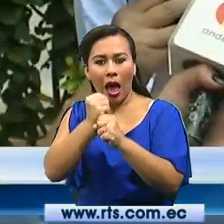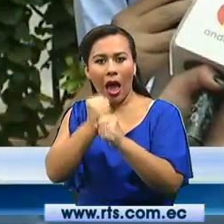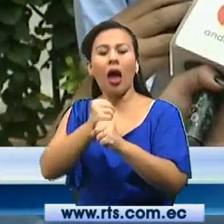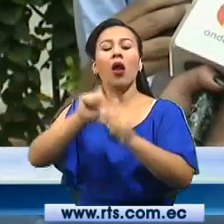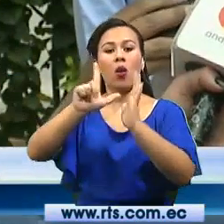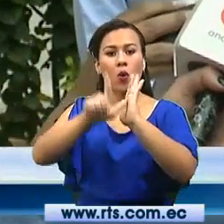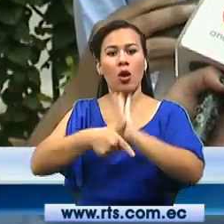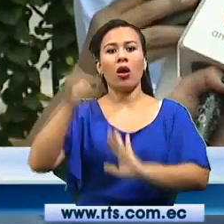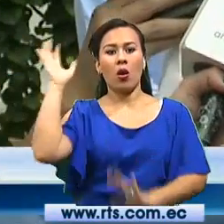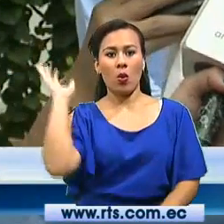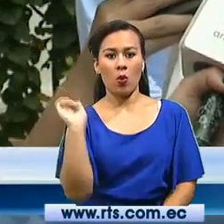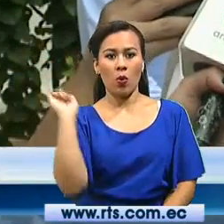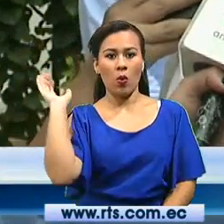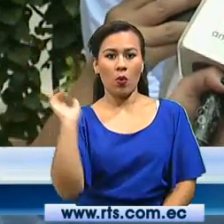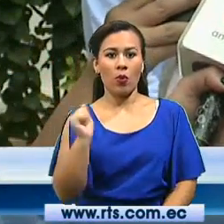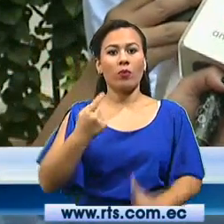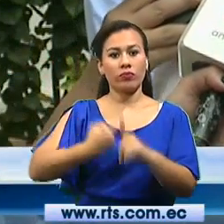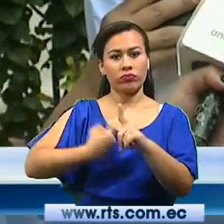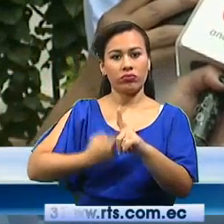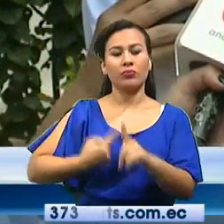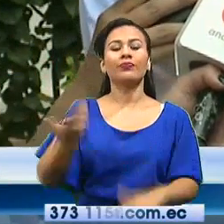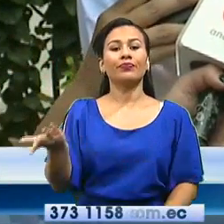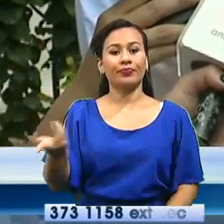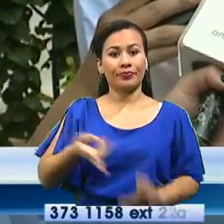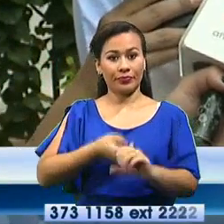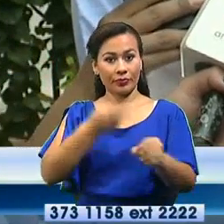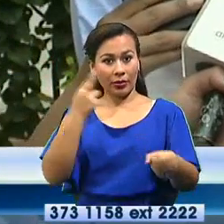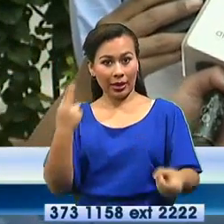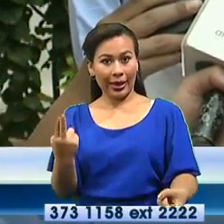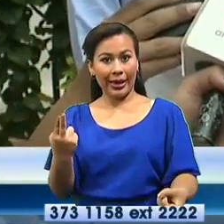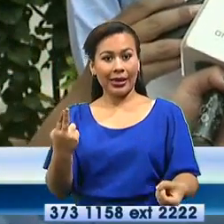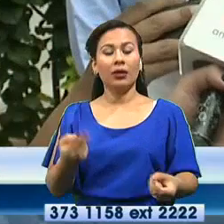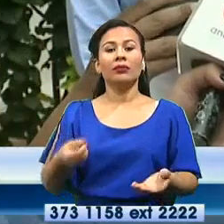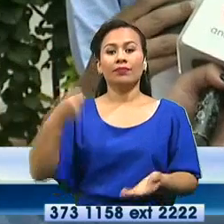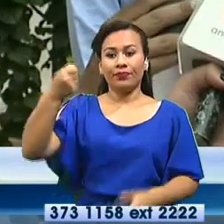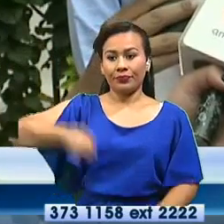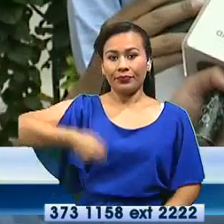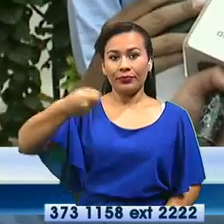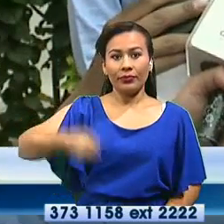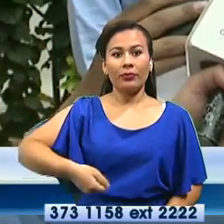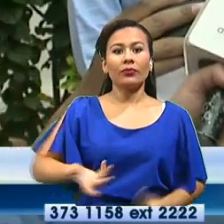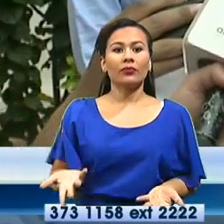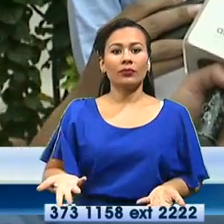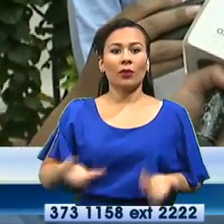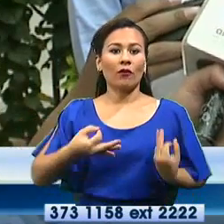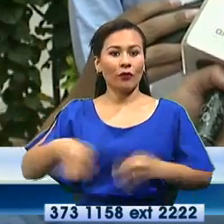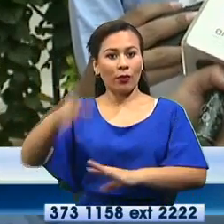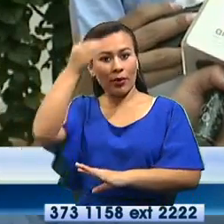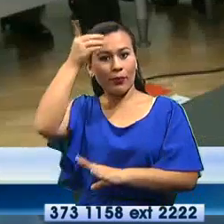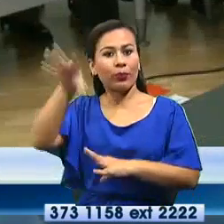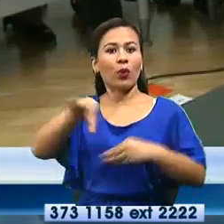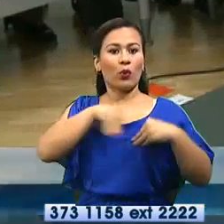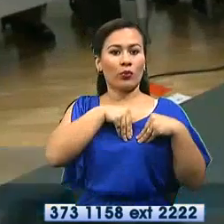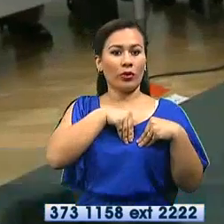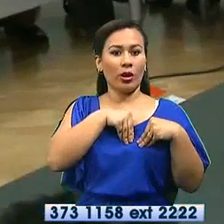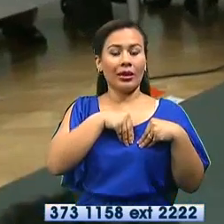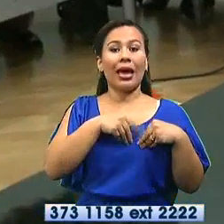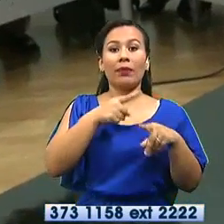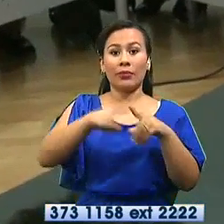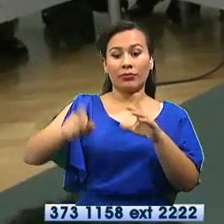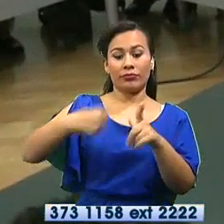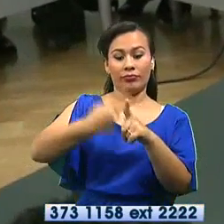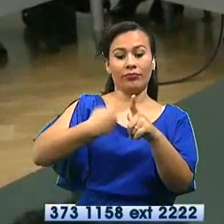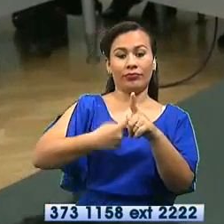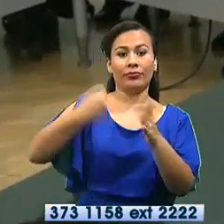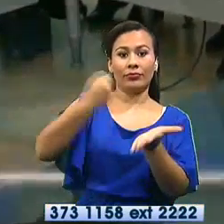años para poder acogerse a un retiro y a una pensión de retiro en forma voluntaria. Que las pensiones se